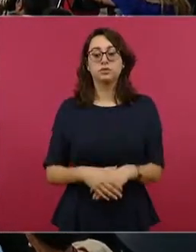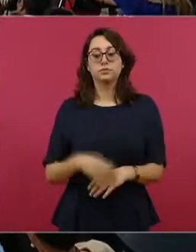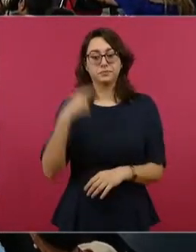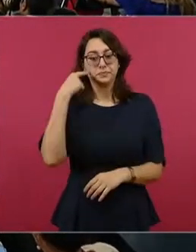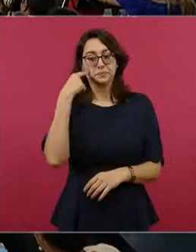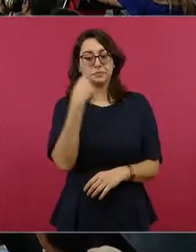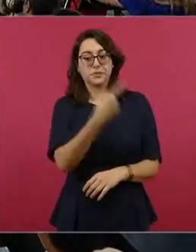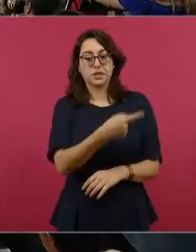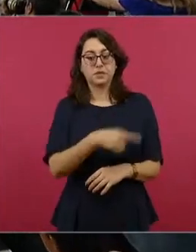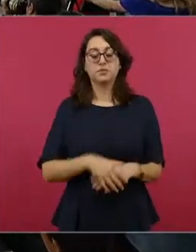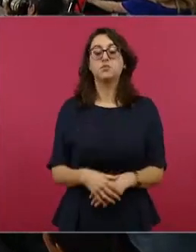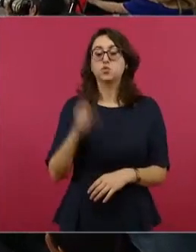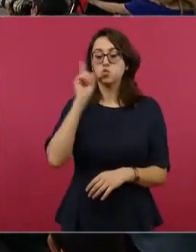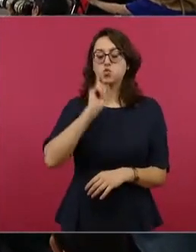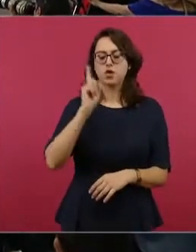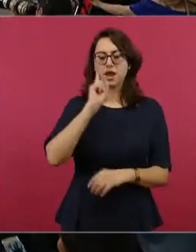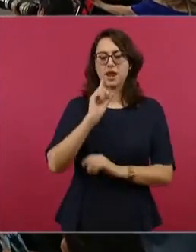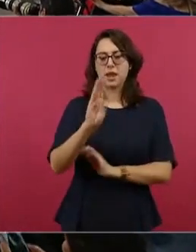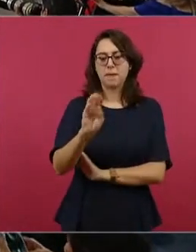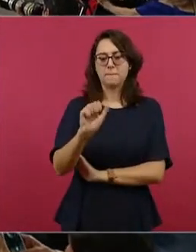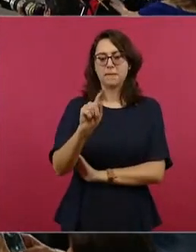Beatriz Pajes,